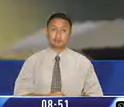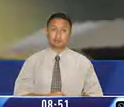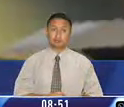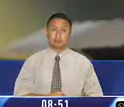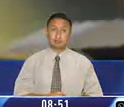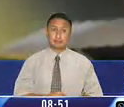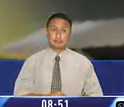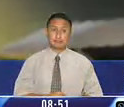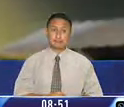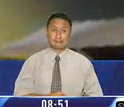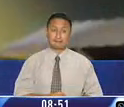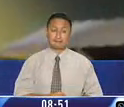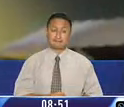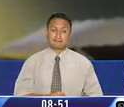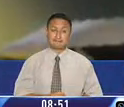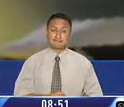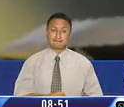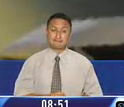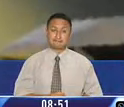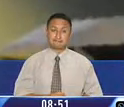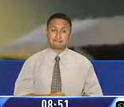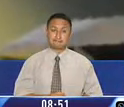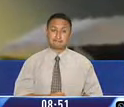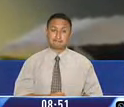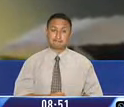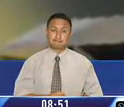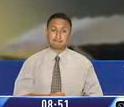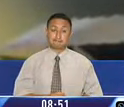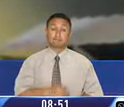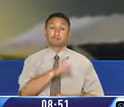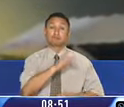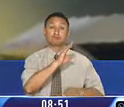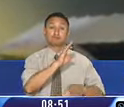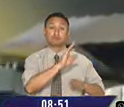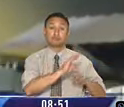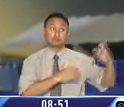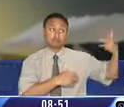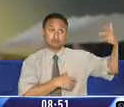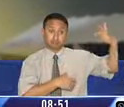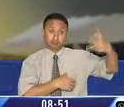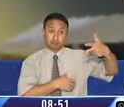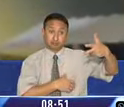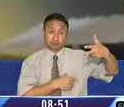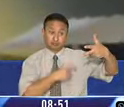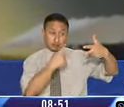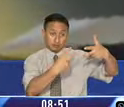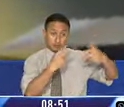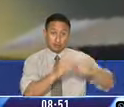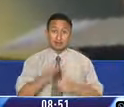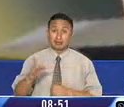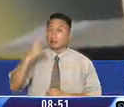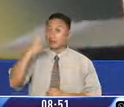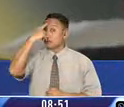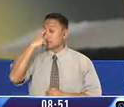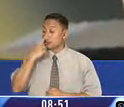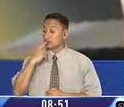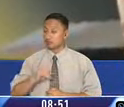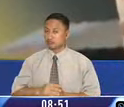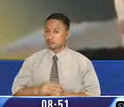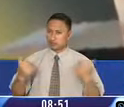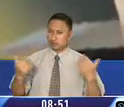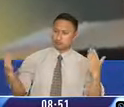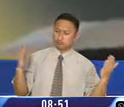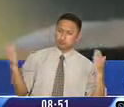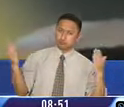que indicaban, en las que señalaban las cámaras, las que habían sido identificados por cámaras, pero en este momento también